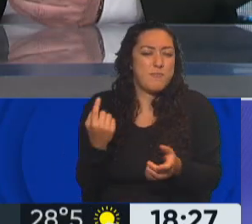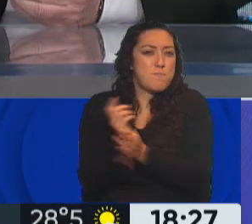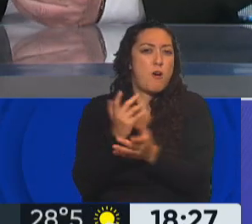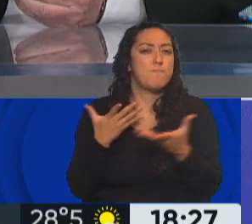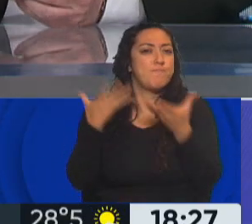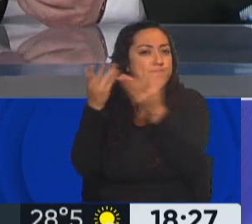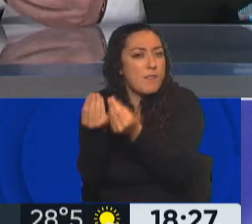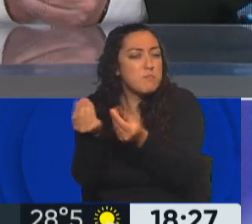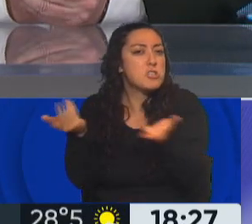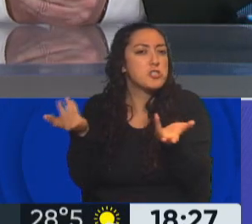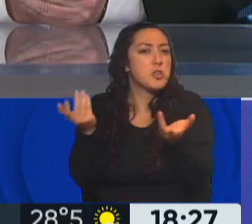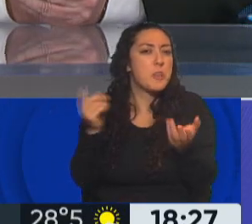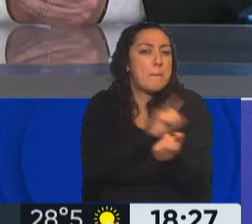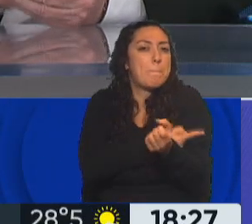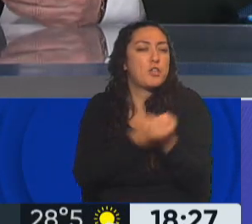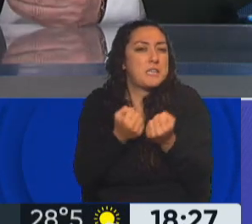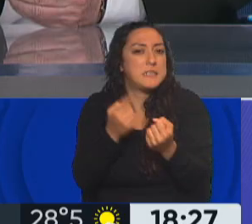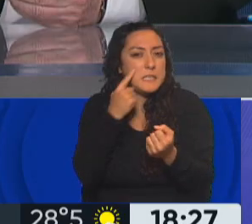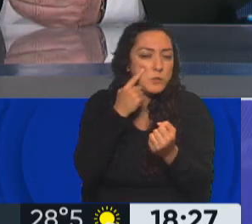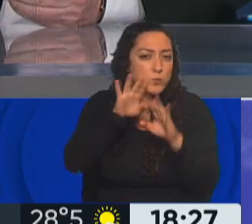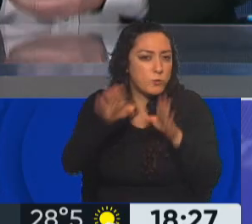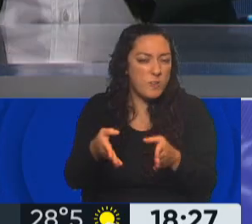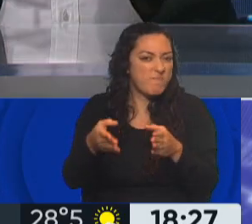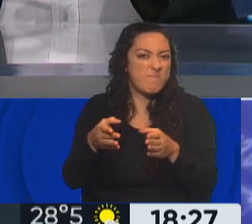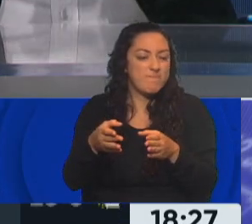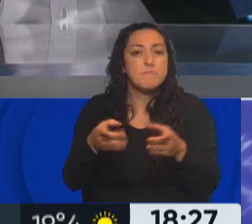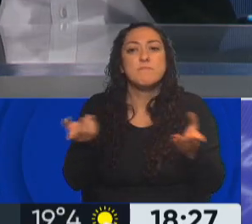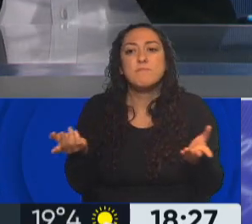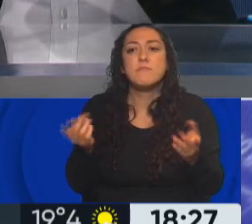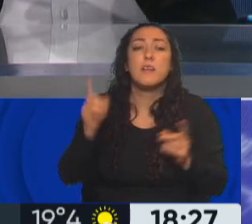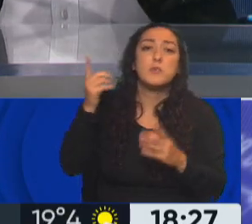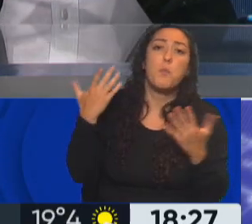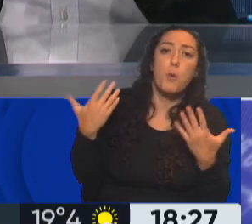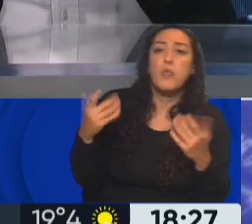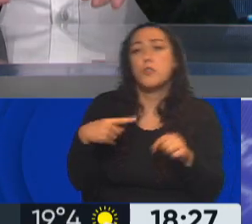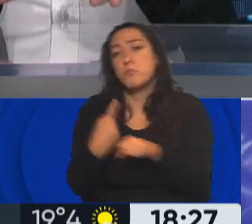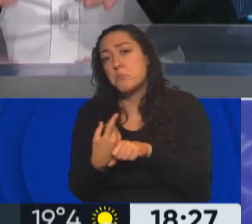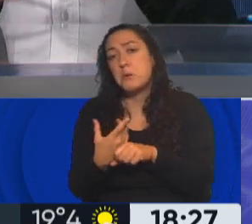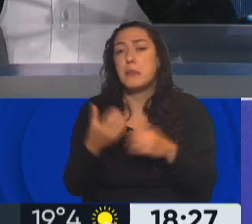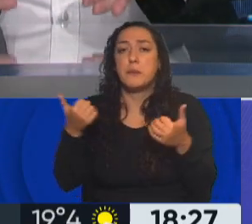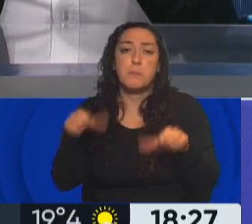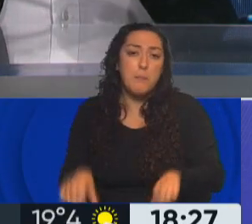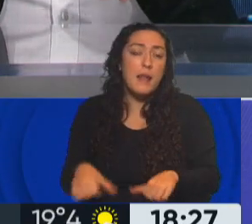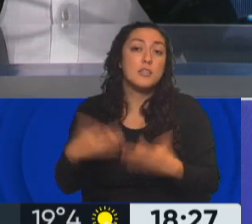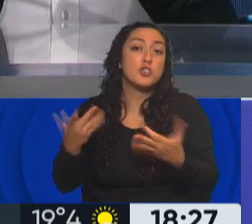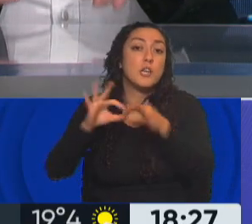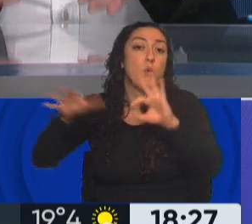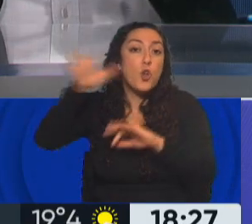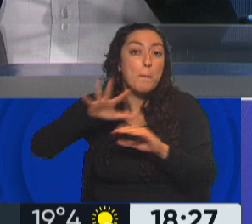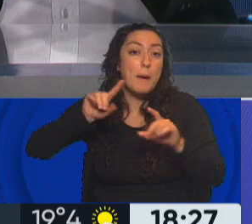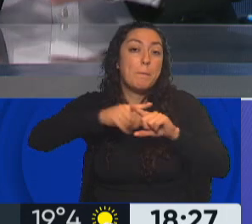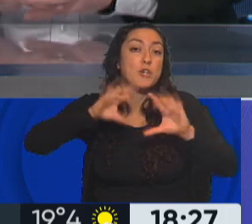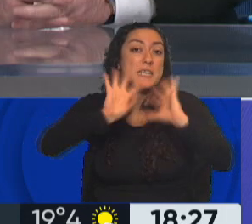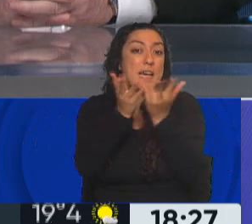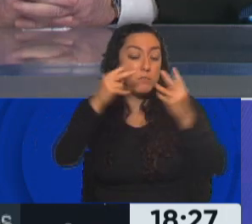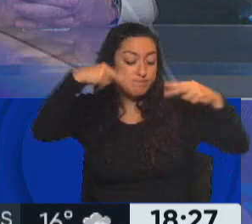la existencia de potencias institucionales. Las potencias son cabales o no, y creo que Europa va a tener que dedicarse a pensar geopolíticamente por